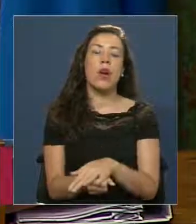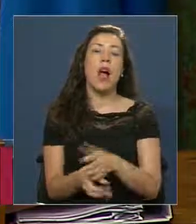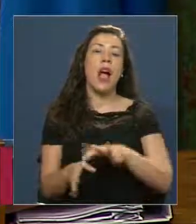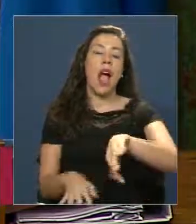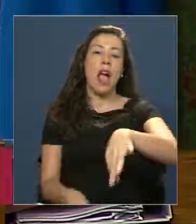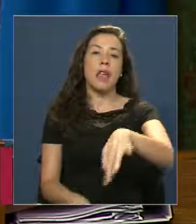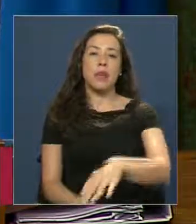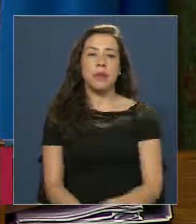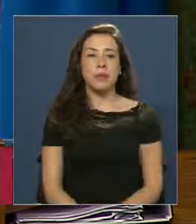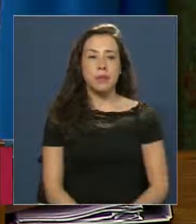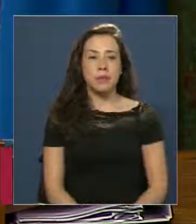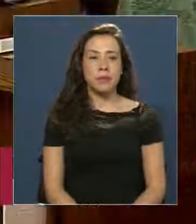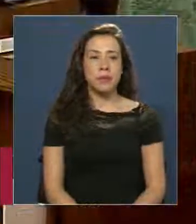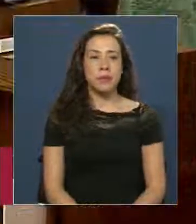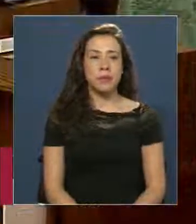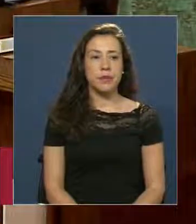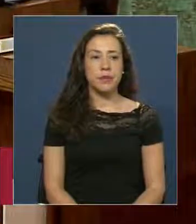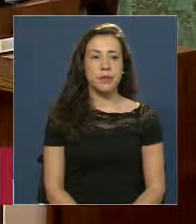es, presidente.